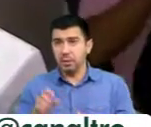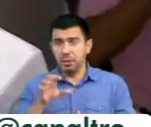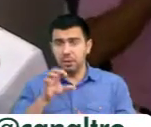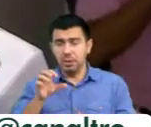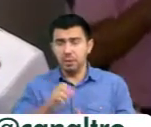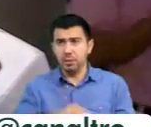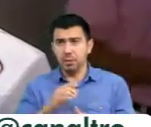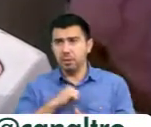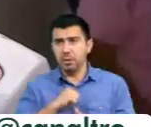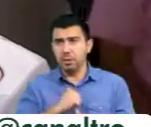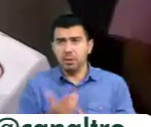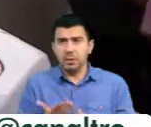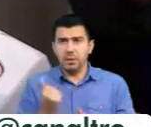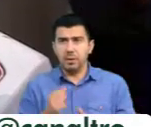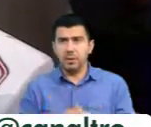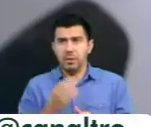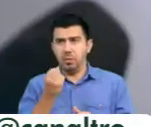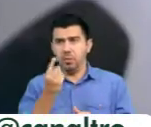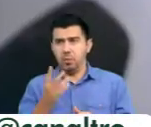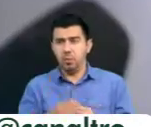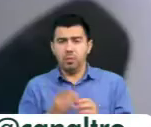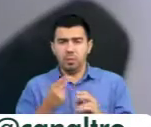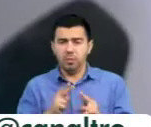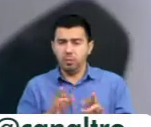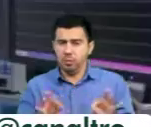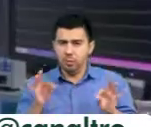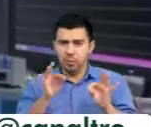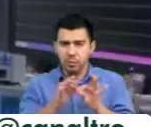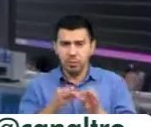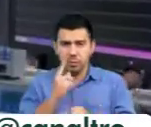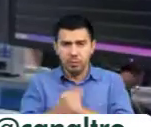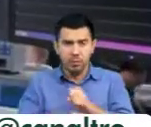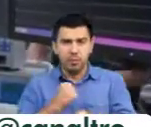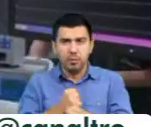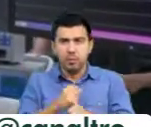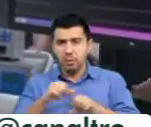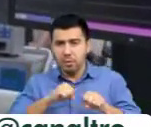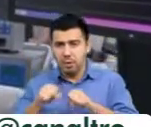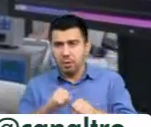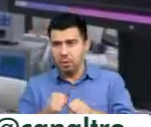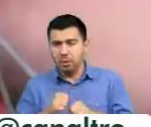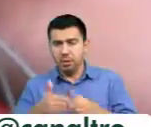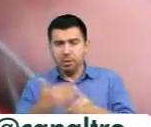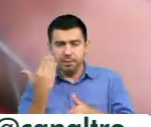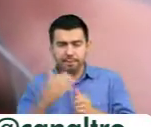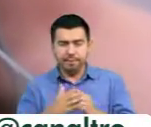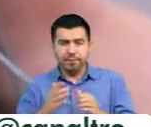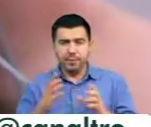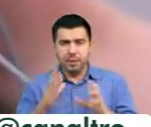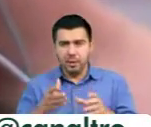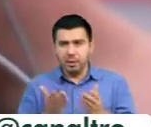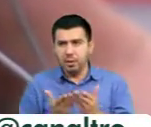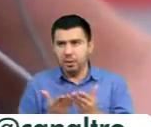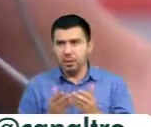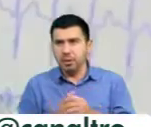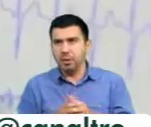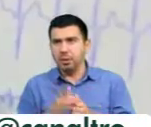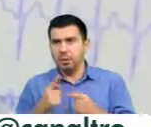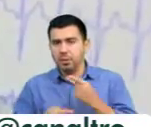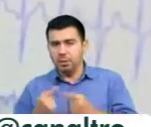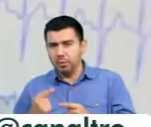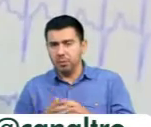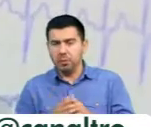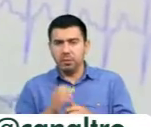falencia digamos el número muy importante en un año estarían iniciando actividades académicas inicialmente con cursos y seminarios cortos